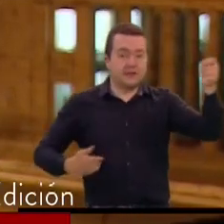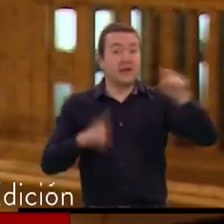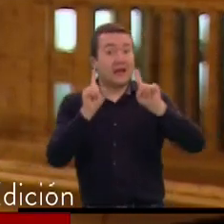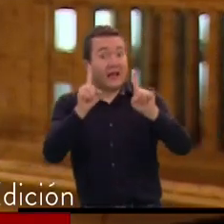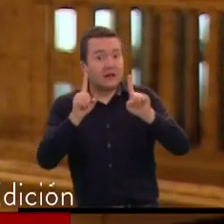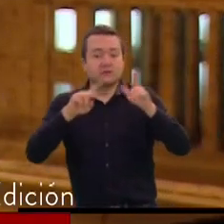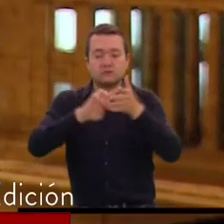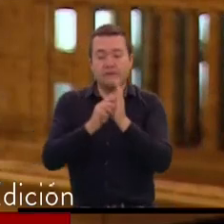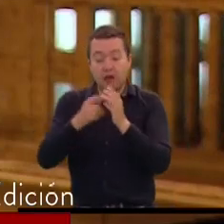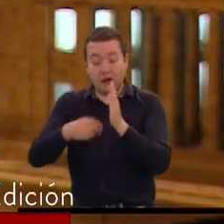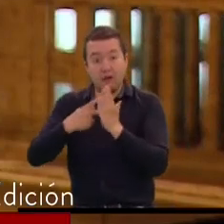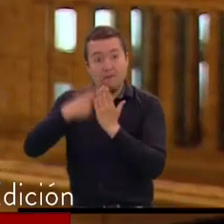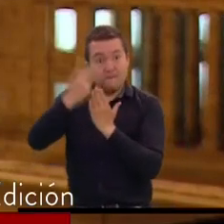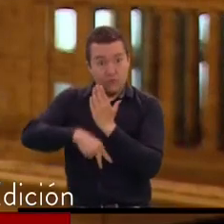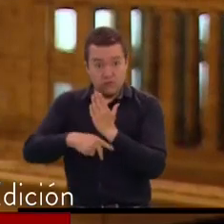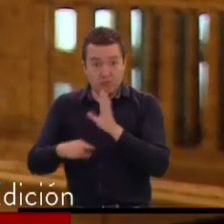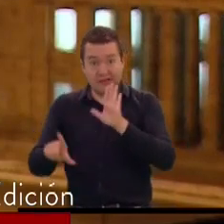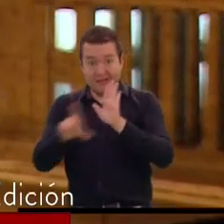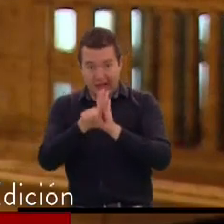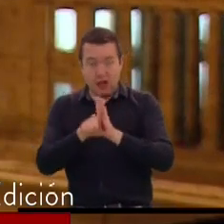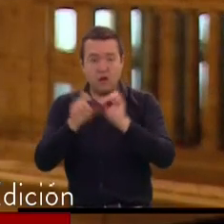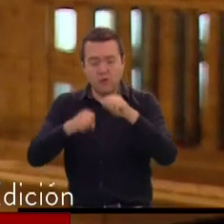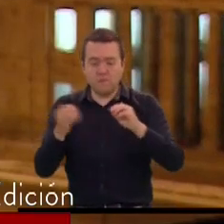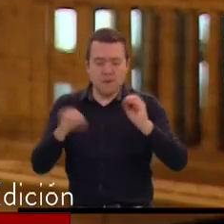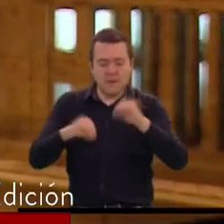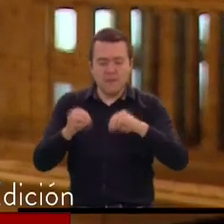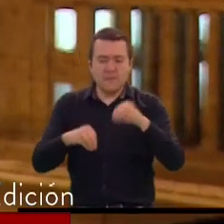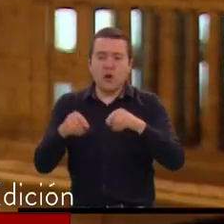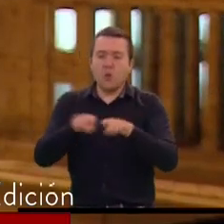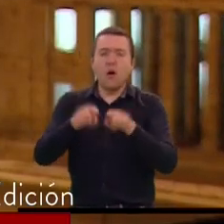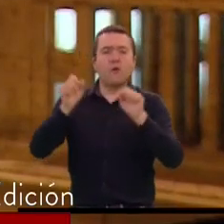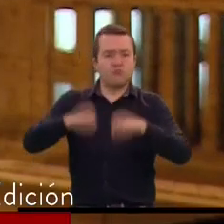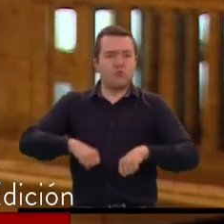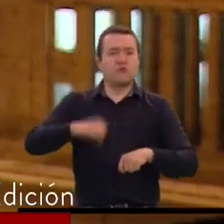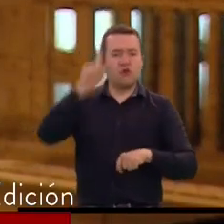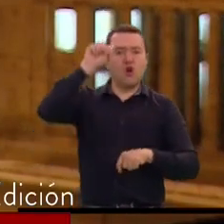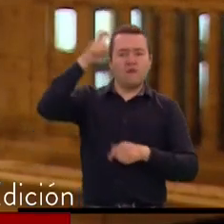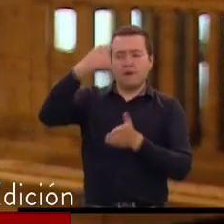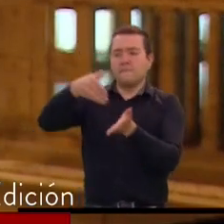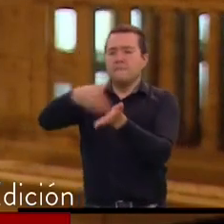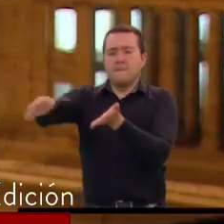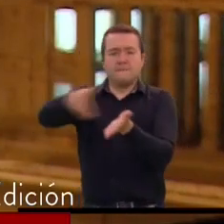crear políticas públicas para que saque de tajo este tipo de productos y así poder